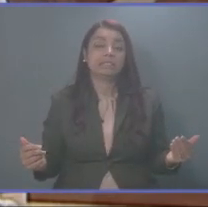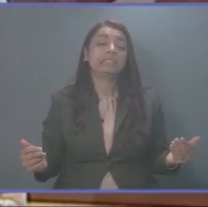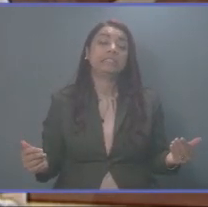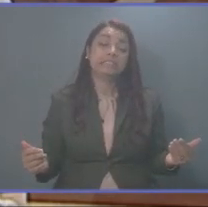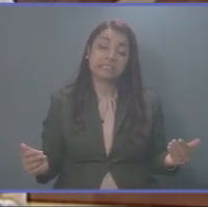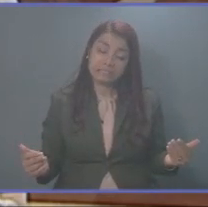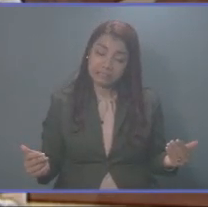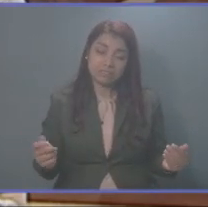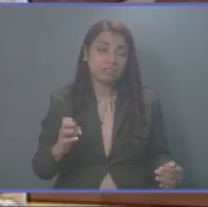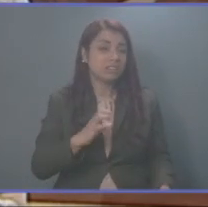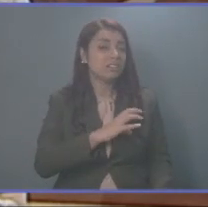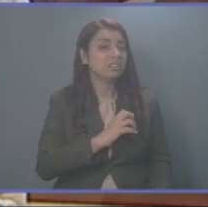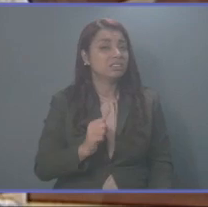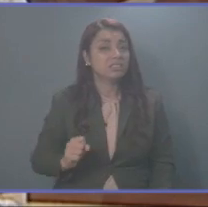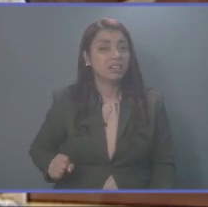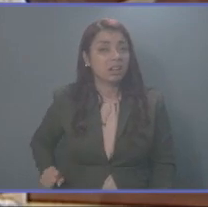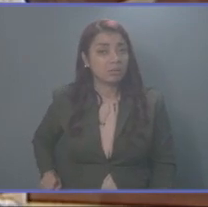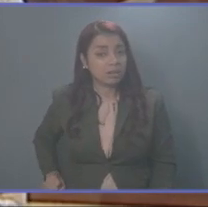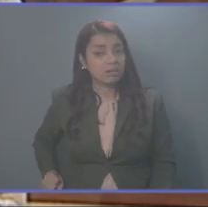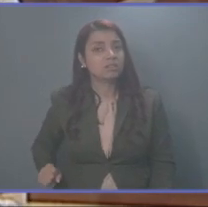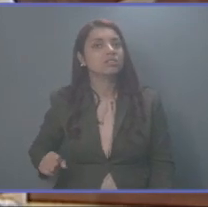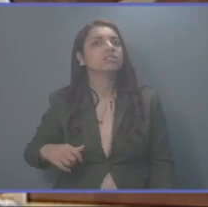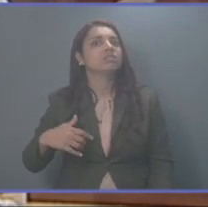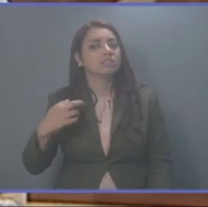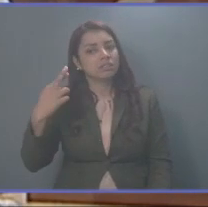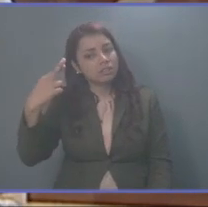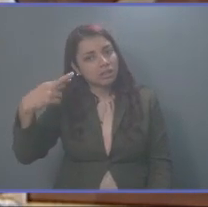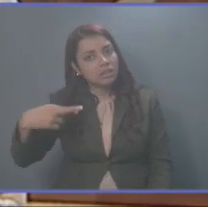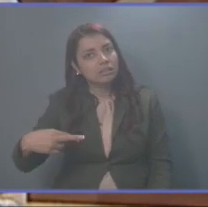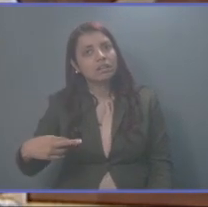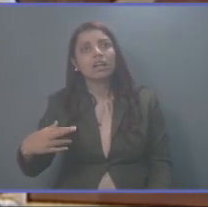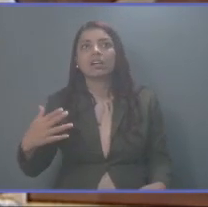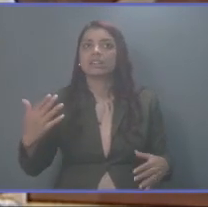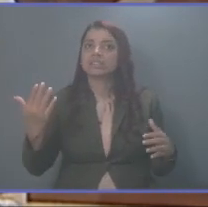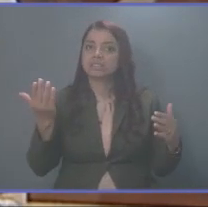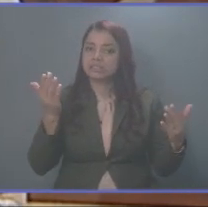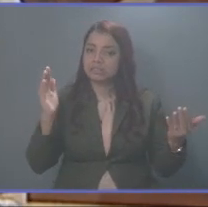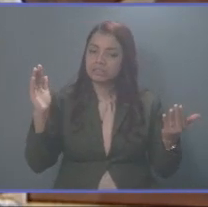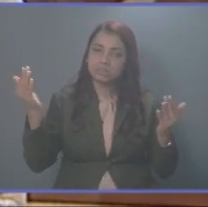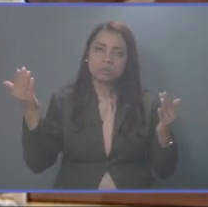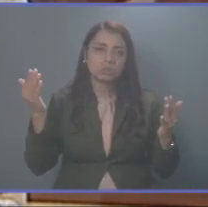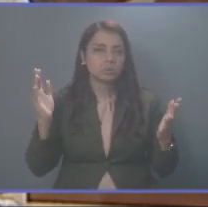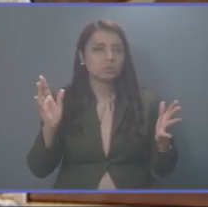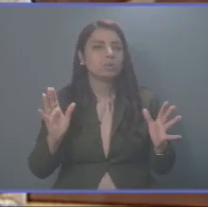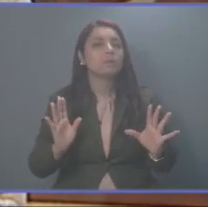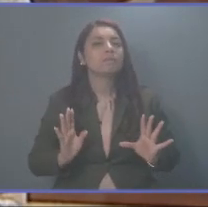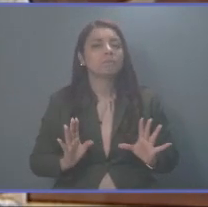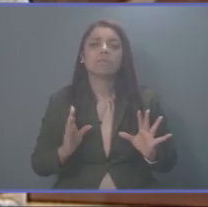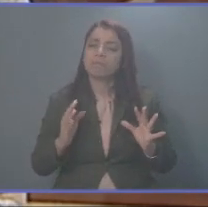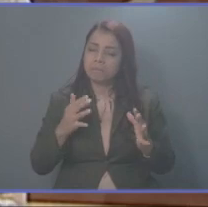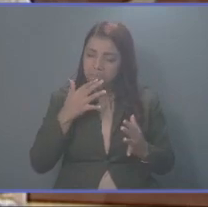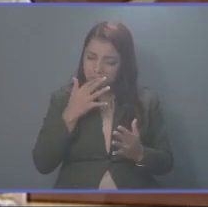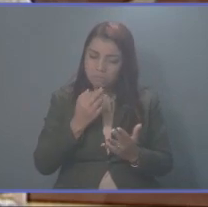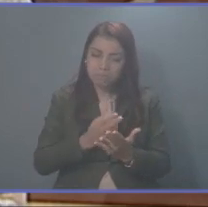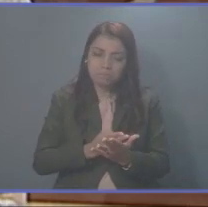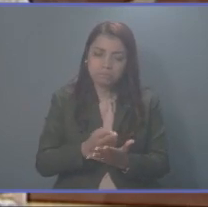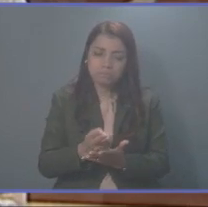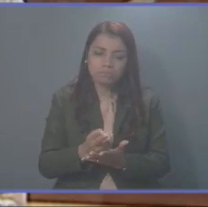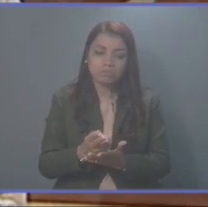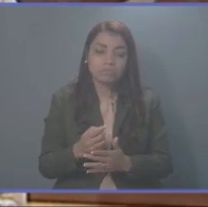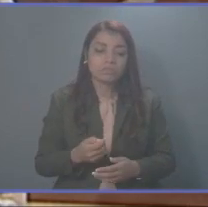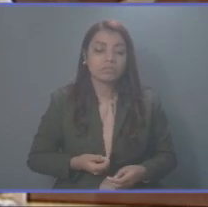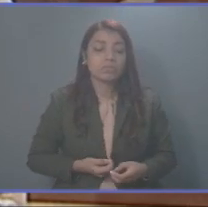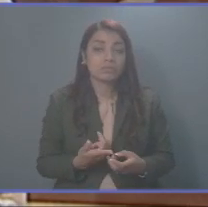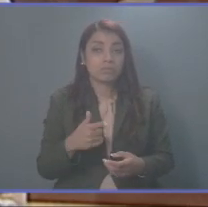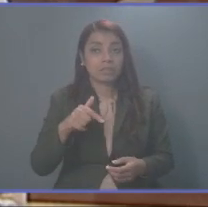Salvador no permanece ajeno a esa realidad. Sin embargo, desde acá debemos ser honestos y señalar que